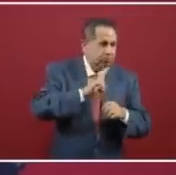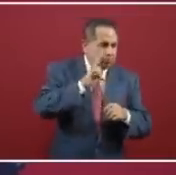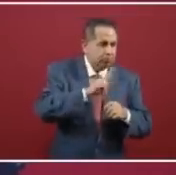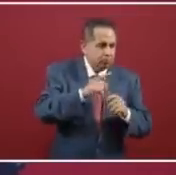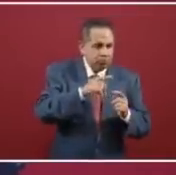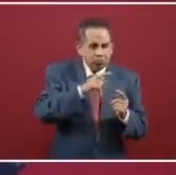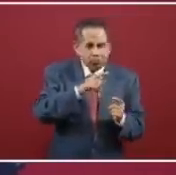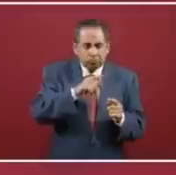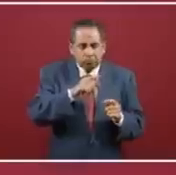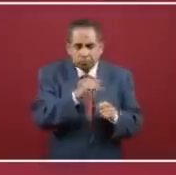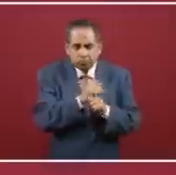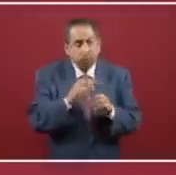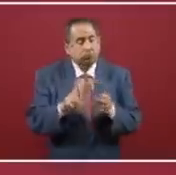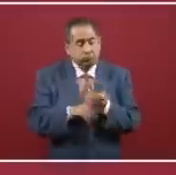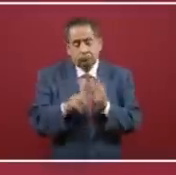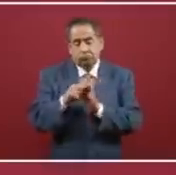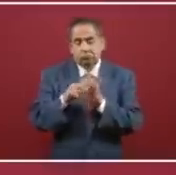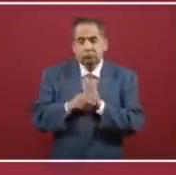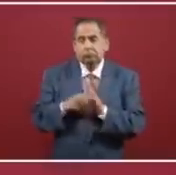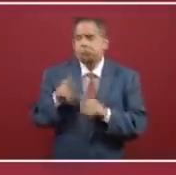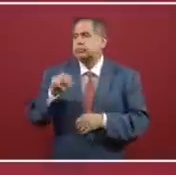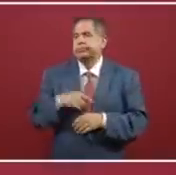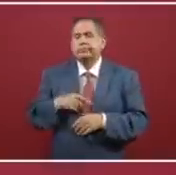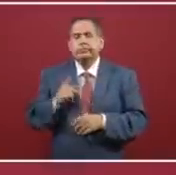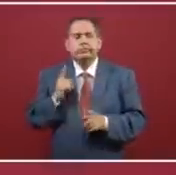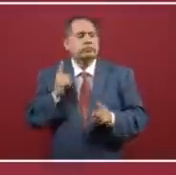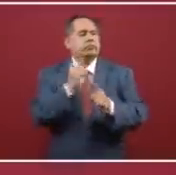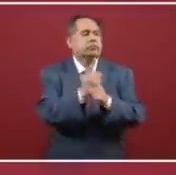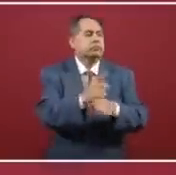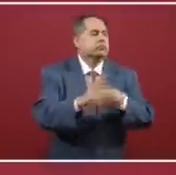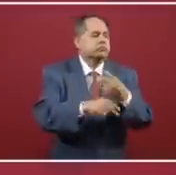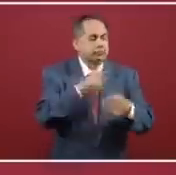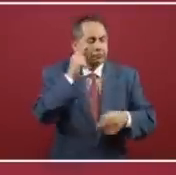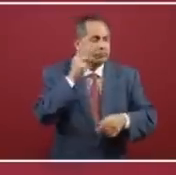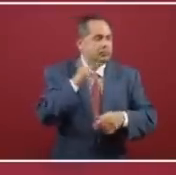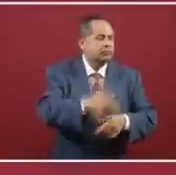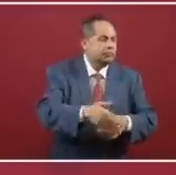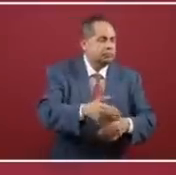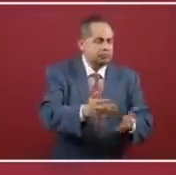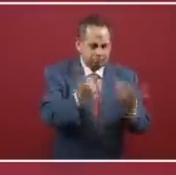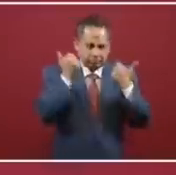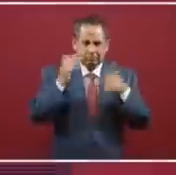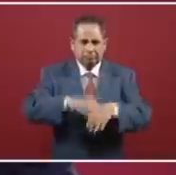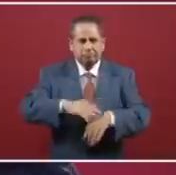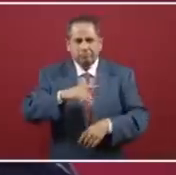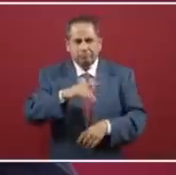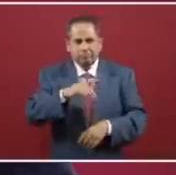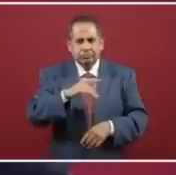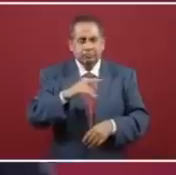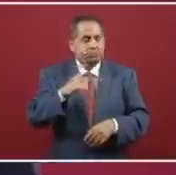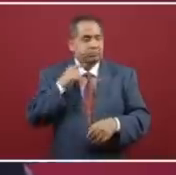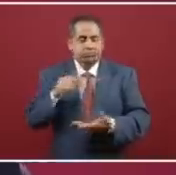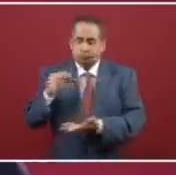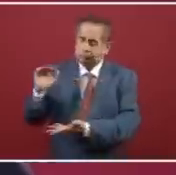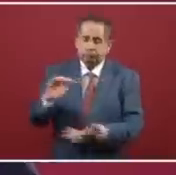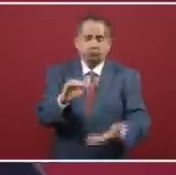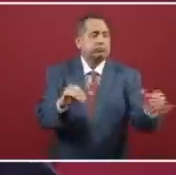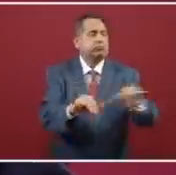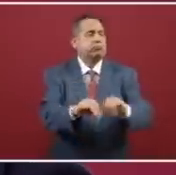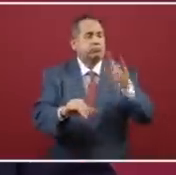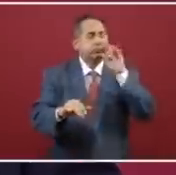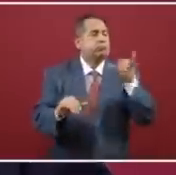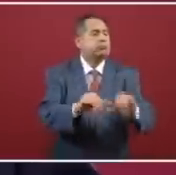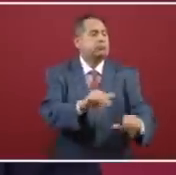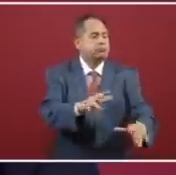de estas verificaciones no no es nomás como dicen por ahí en dzilam y otras va no llegas con un también